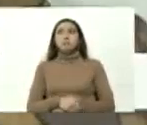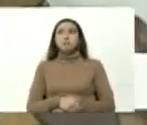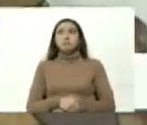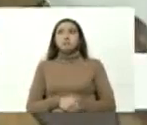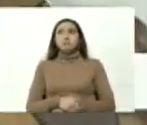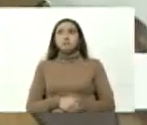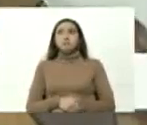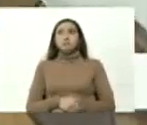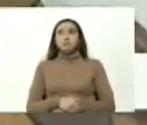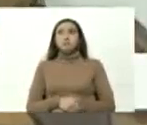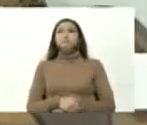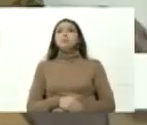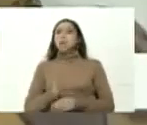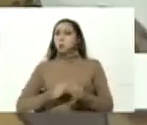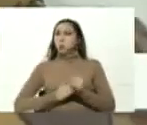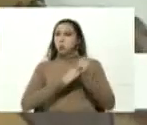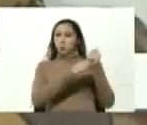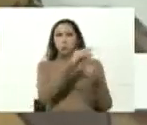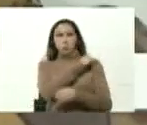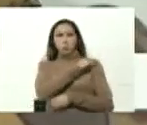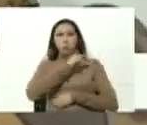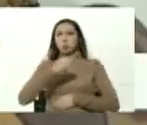a quienes lo dirigen, la dirigen.